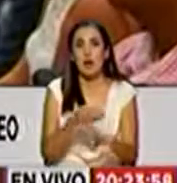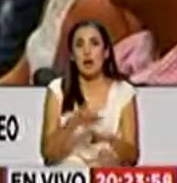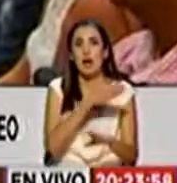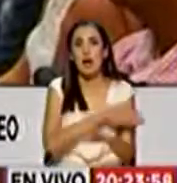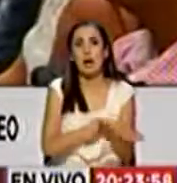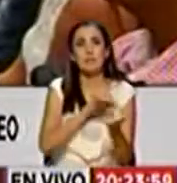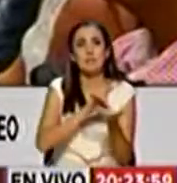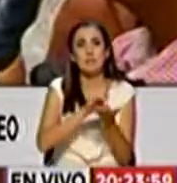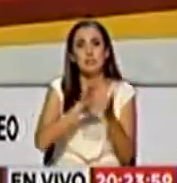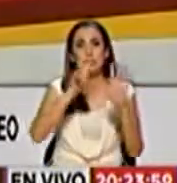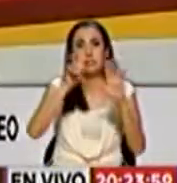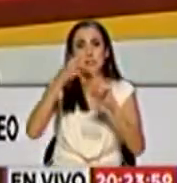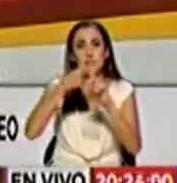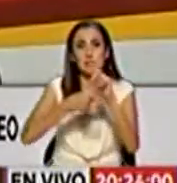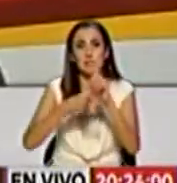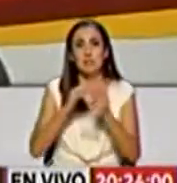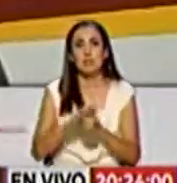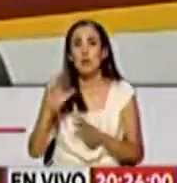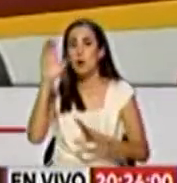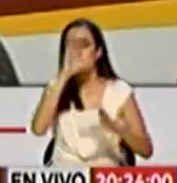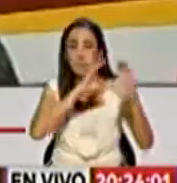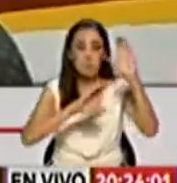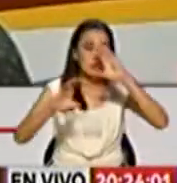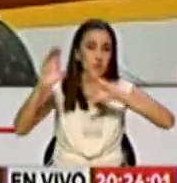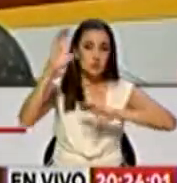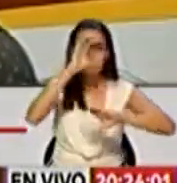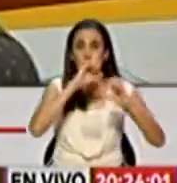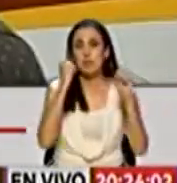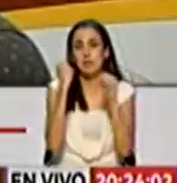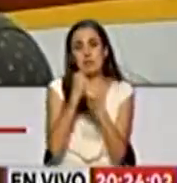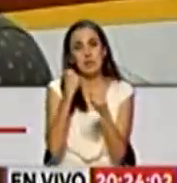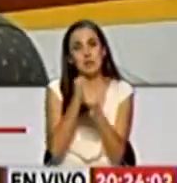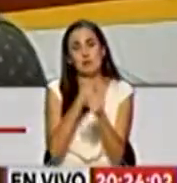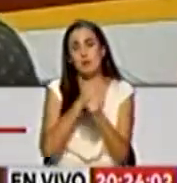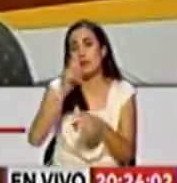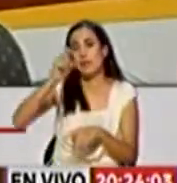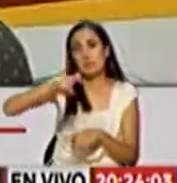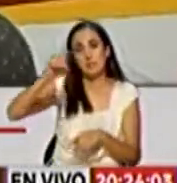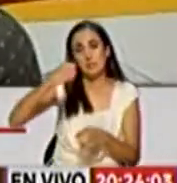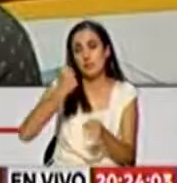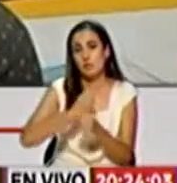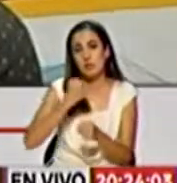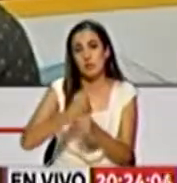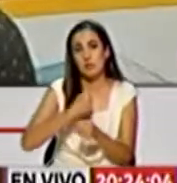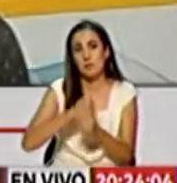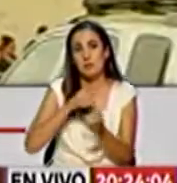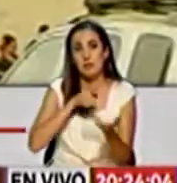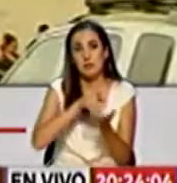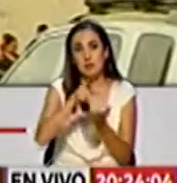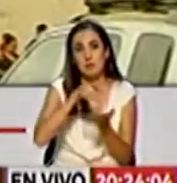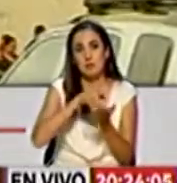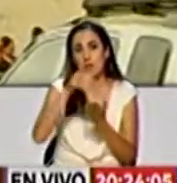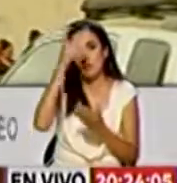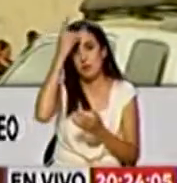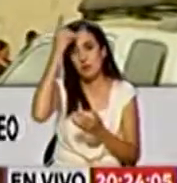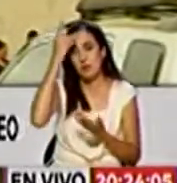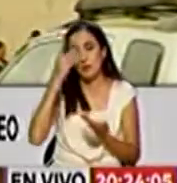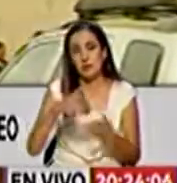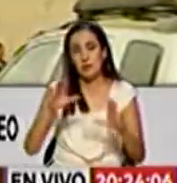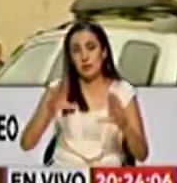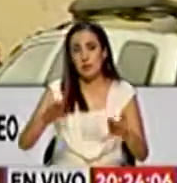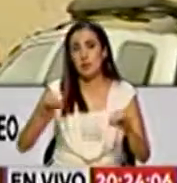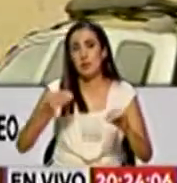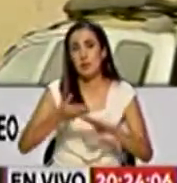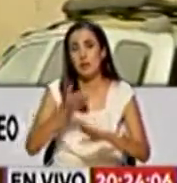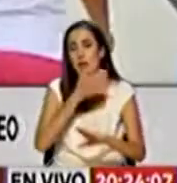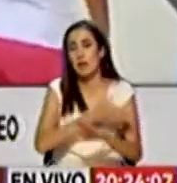hace 7 meses. Empecé a buscar trabajo más bien de forma inmediata porque necesito empleo, porque necesito pagar unas deudas. Ya estaba consiguiendo en meses